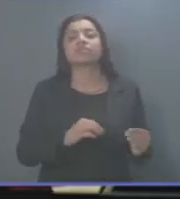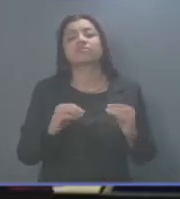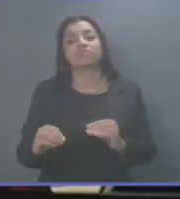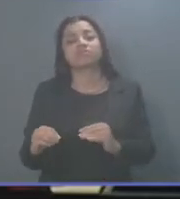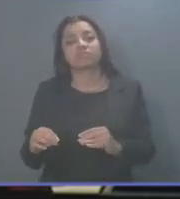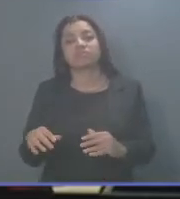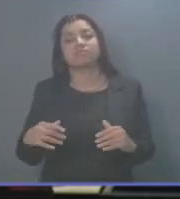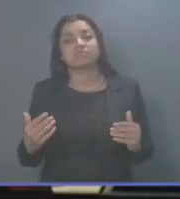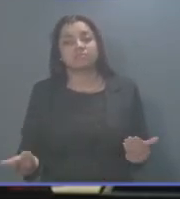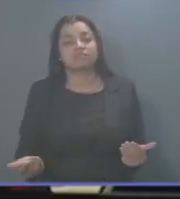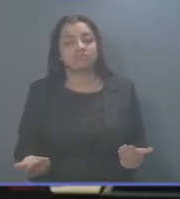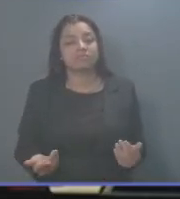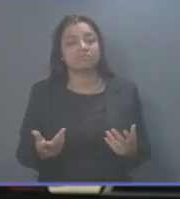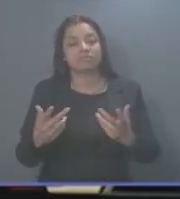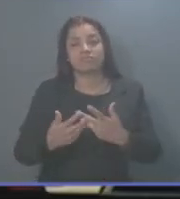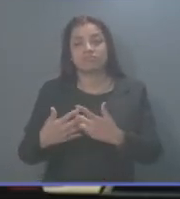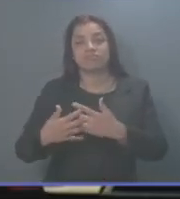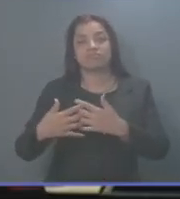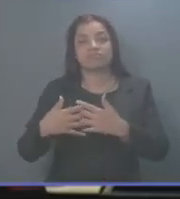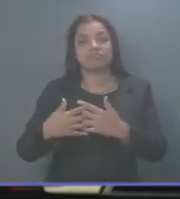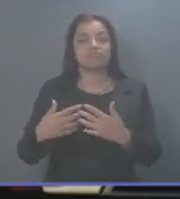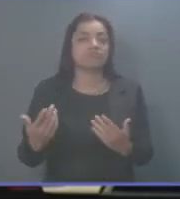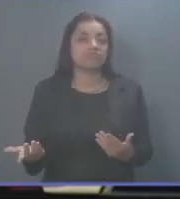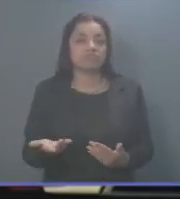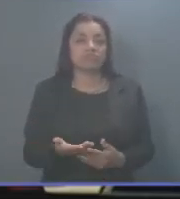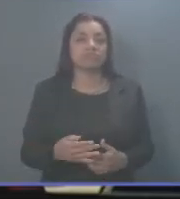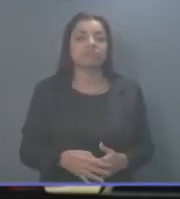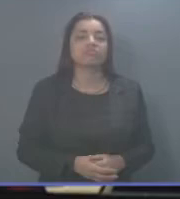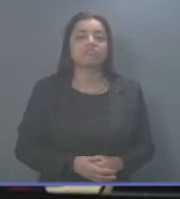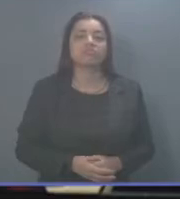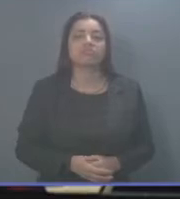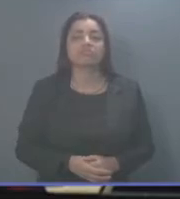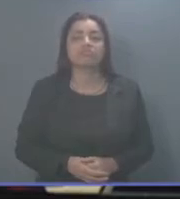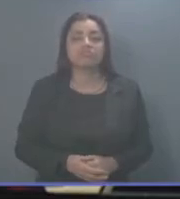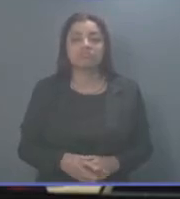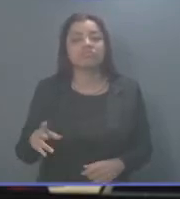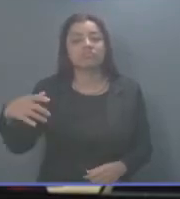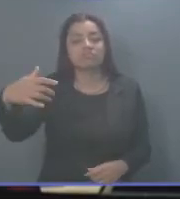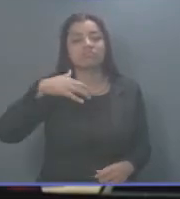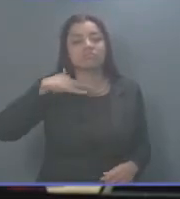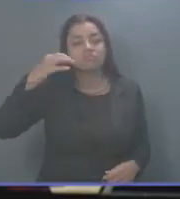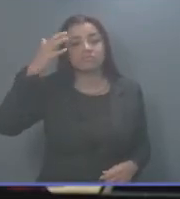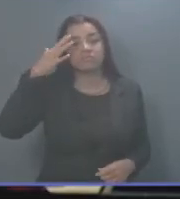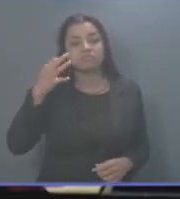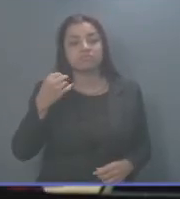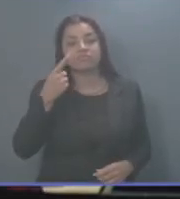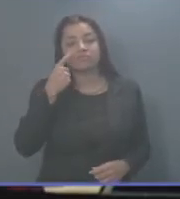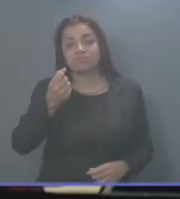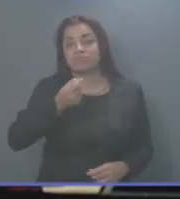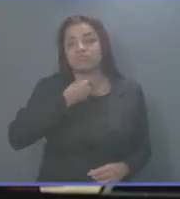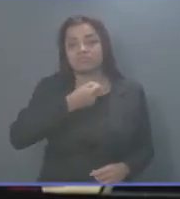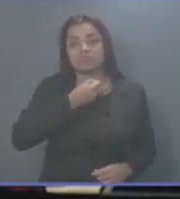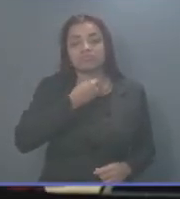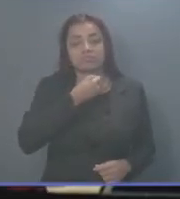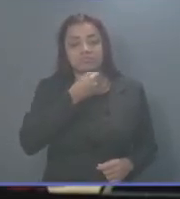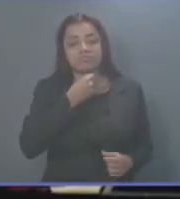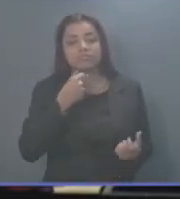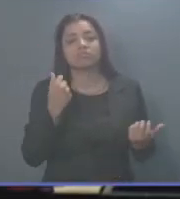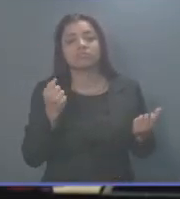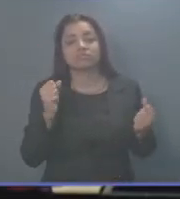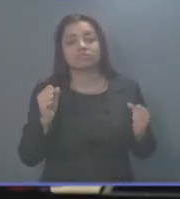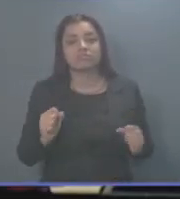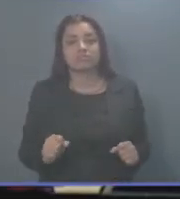estas micro y pequeñas empresas. Creo que la información que se ha brindado